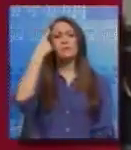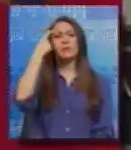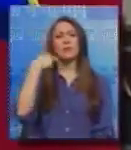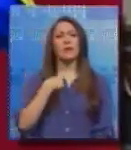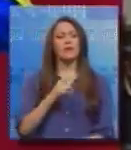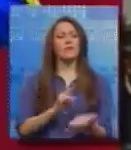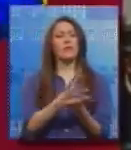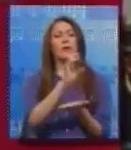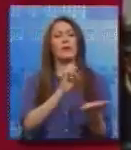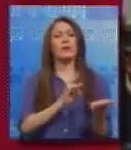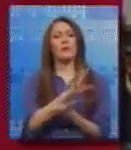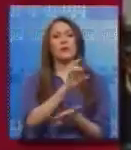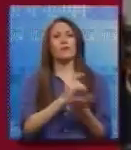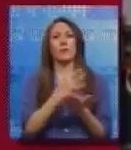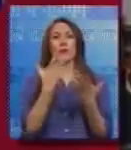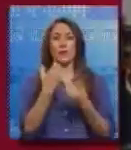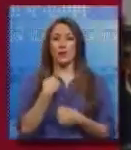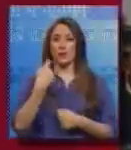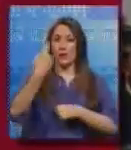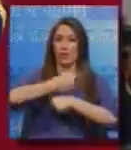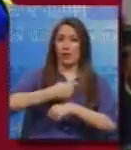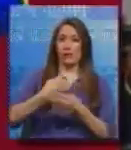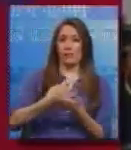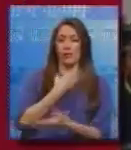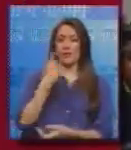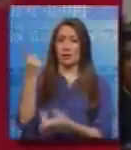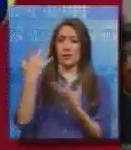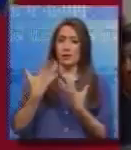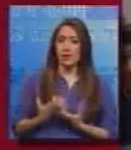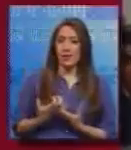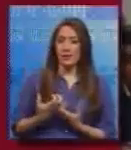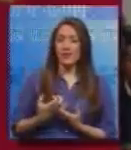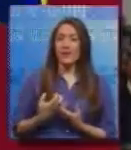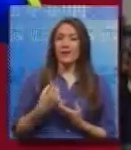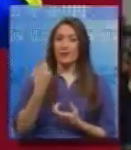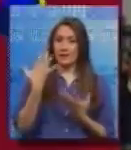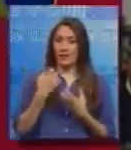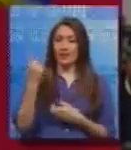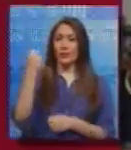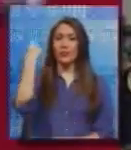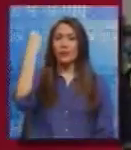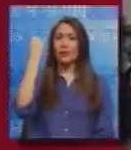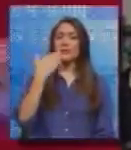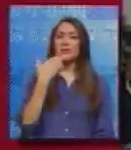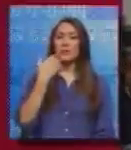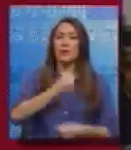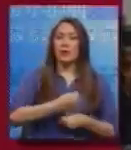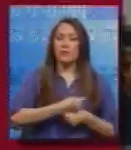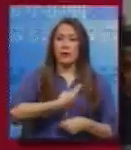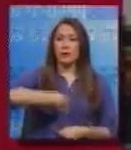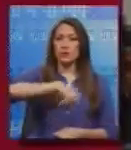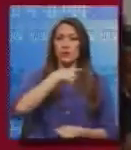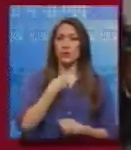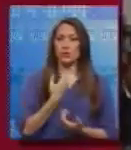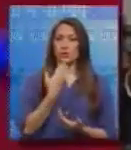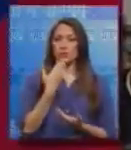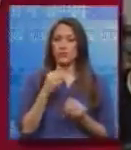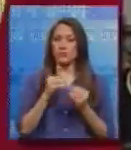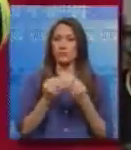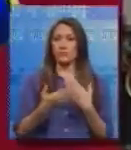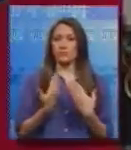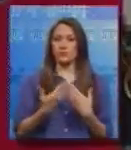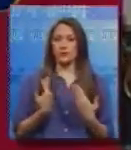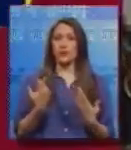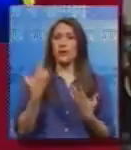votar gobiernos, quiera imponernos su agenda, quiera quitarnos el derecho a trabajar, a la libre movilidad,